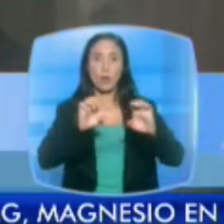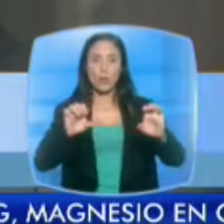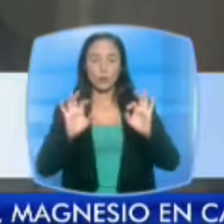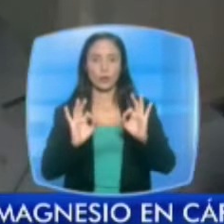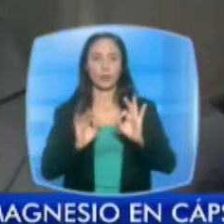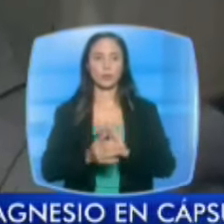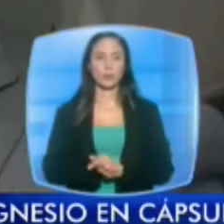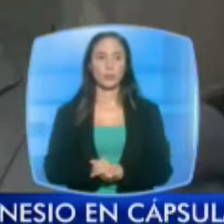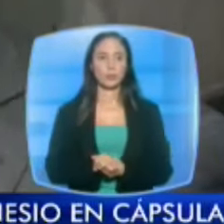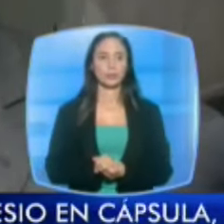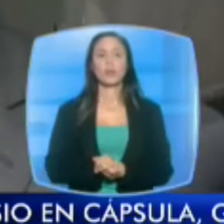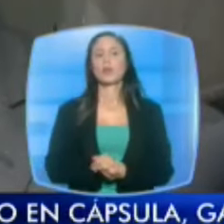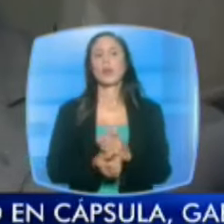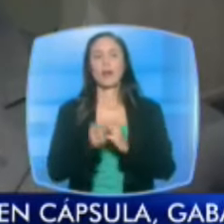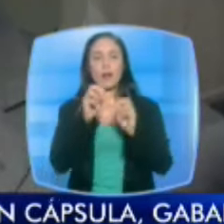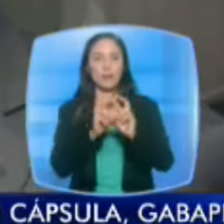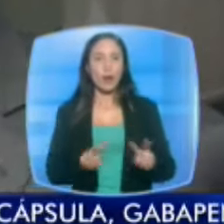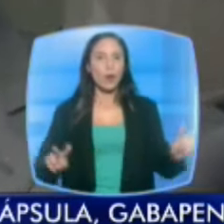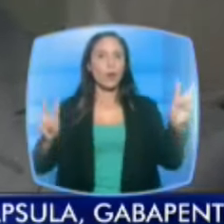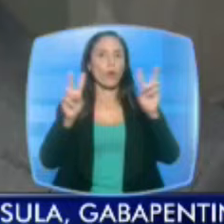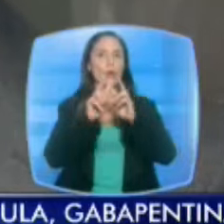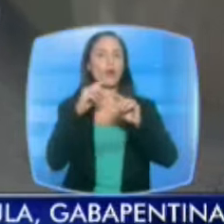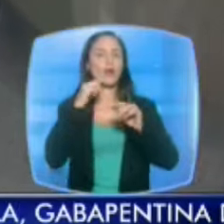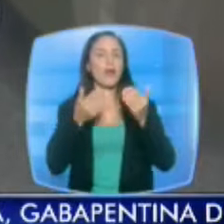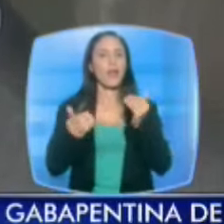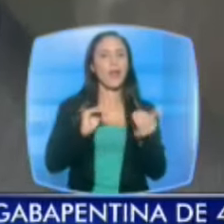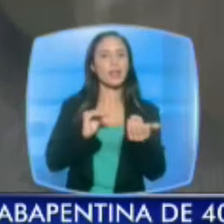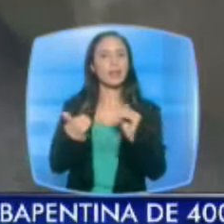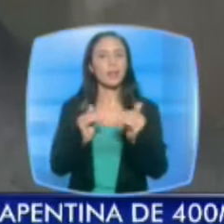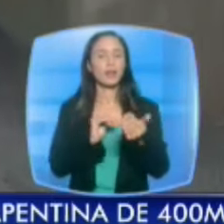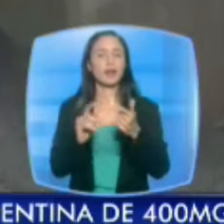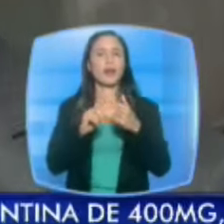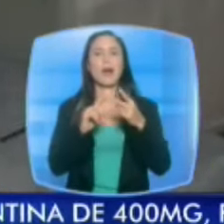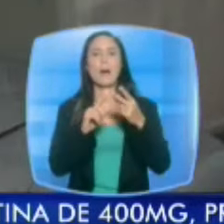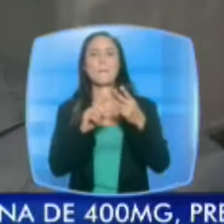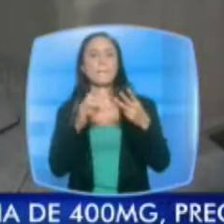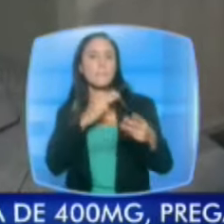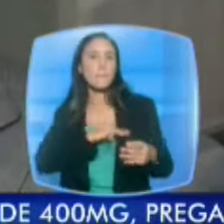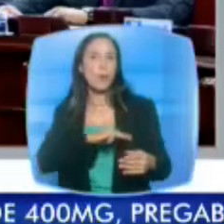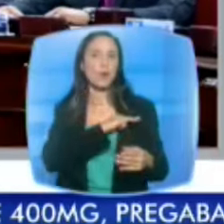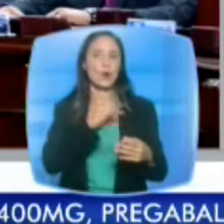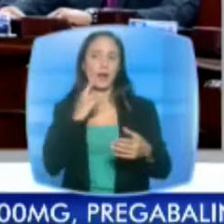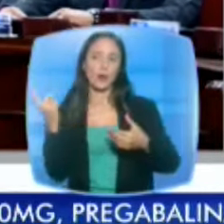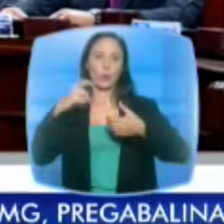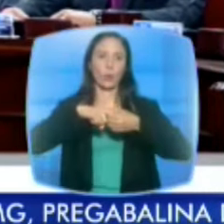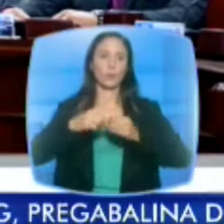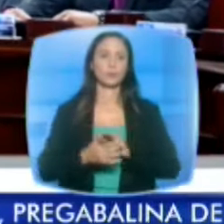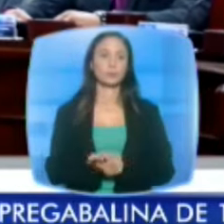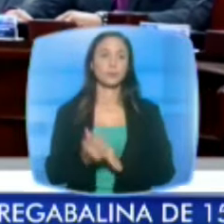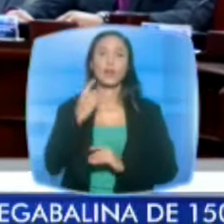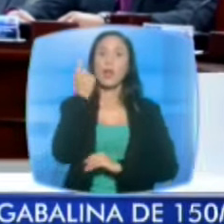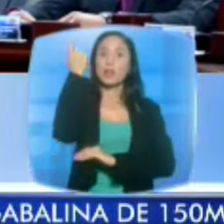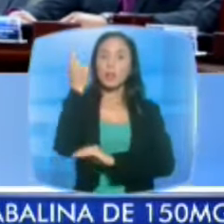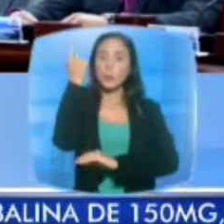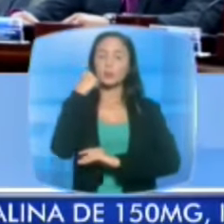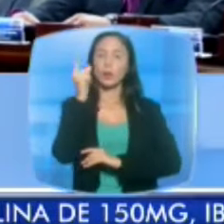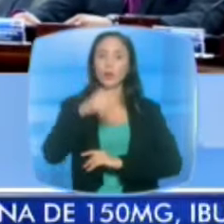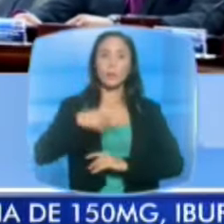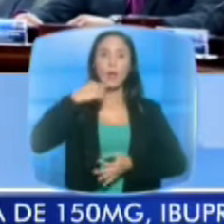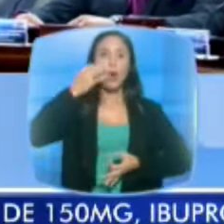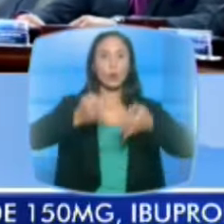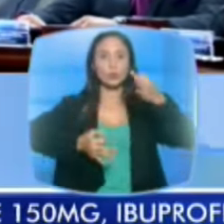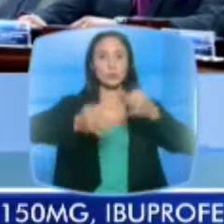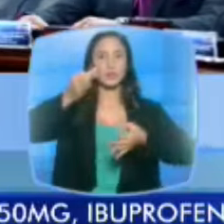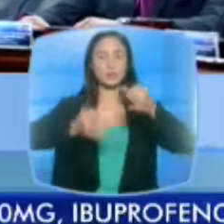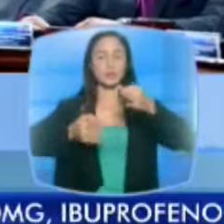y los valores ciudadanos, los valores éticos, como lo merece Venezuela. Los diputados también visitaron el Tribunal Supremo